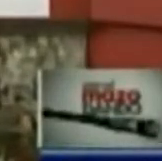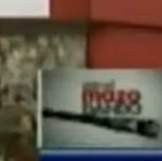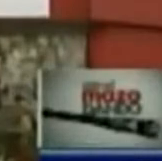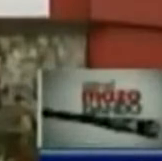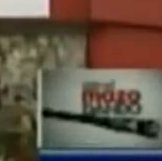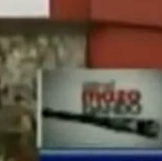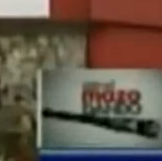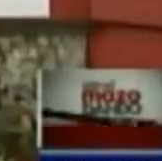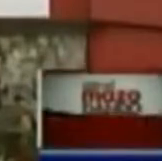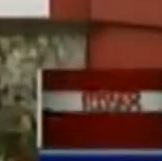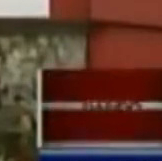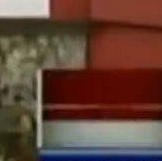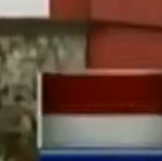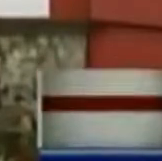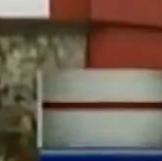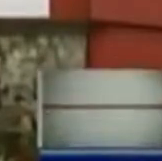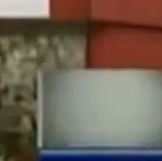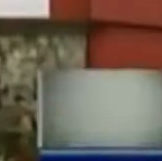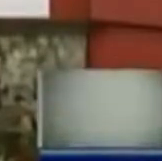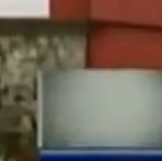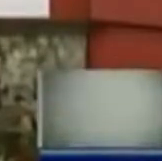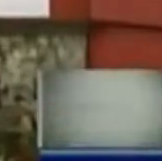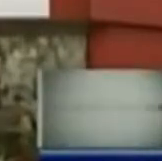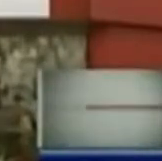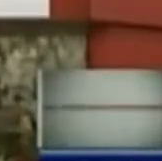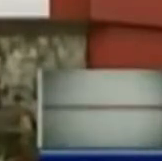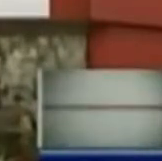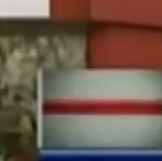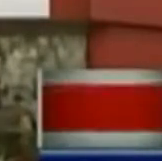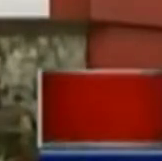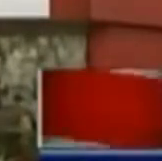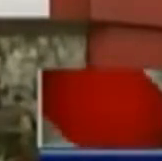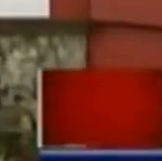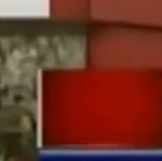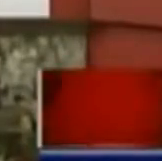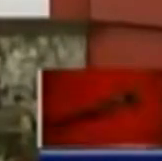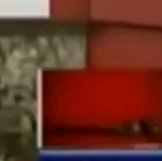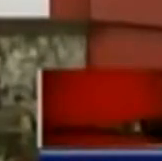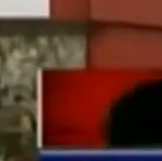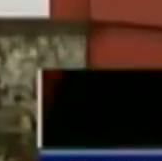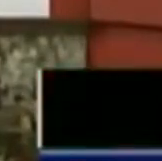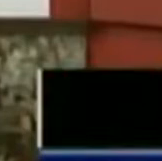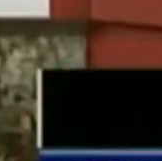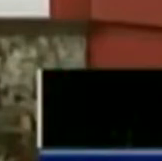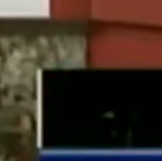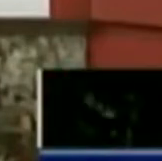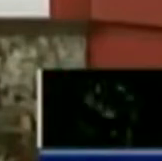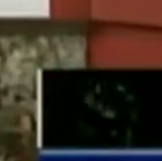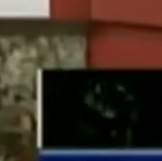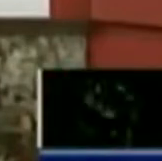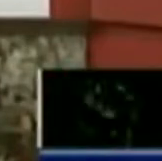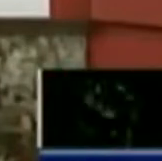cinco canciones a veces le metían seis de ñapas terminó el primer muchacho